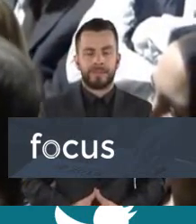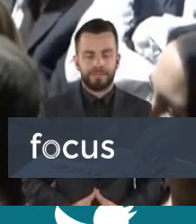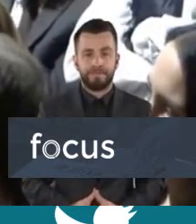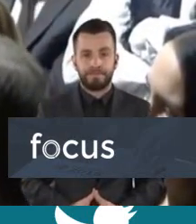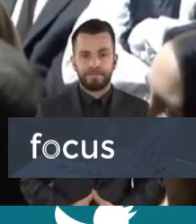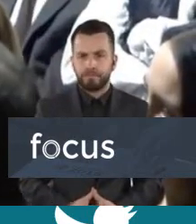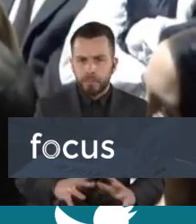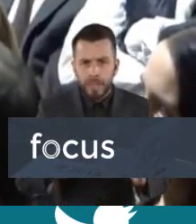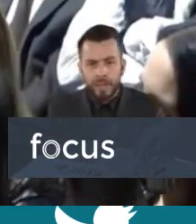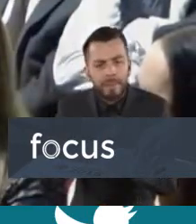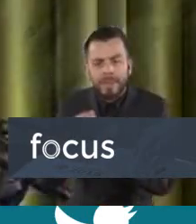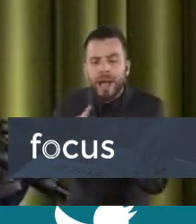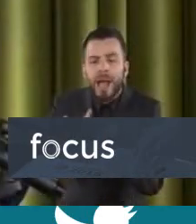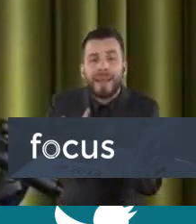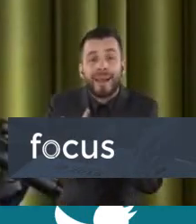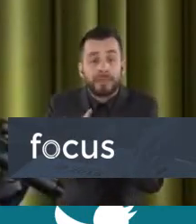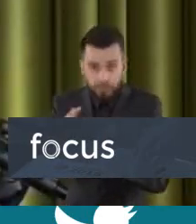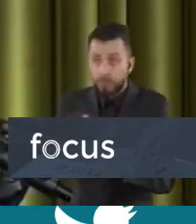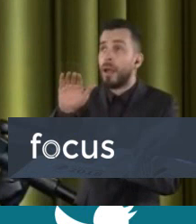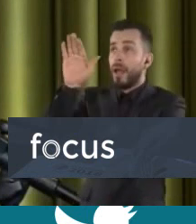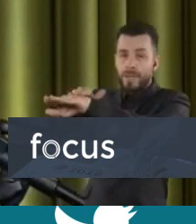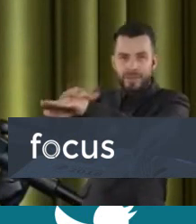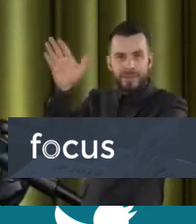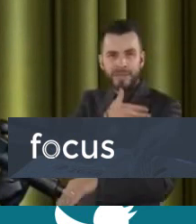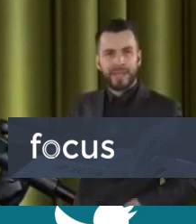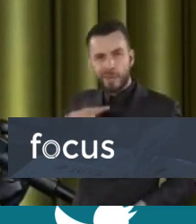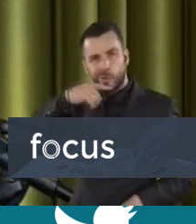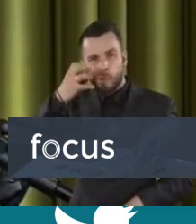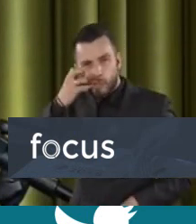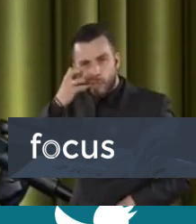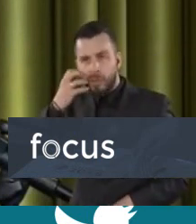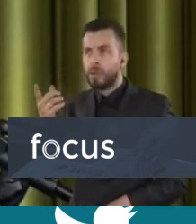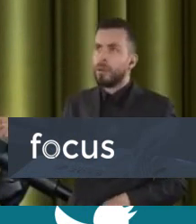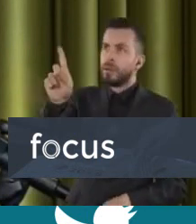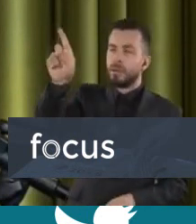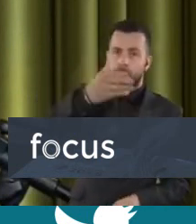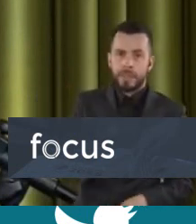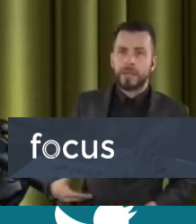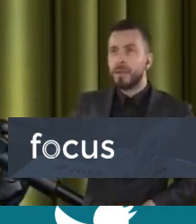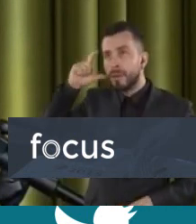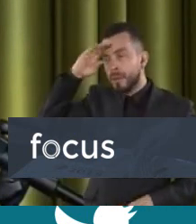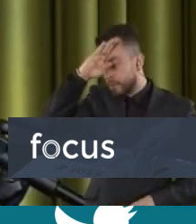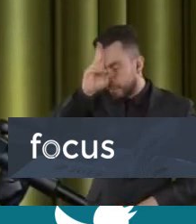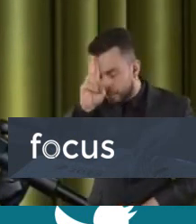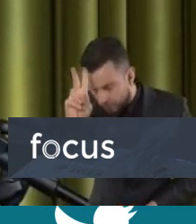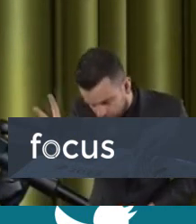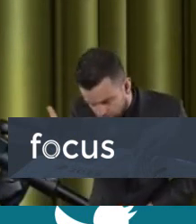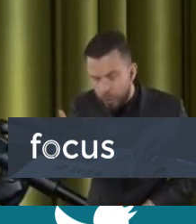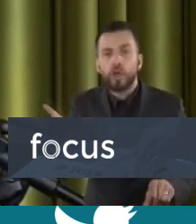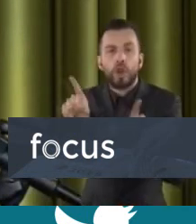Con solo hacer eso, se lo dijimos a Duque, se lo he dicho nuevamente con el mayor respeto al presidente Petro, con solo hacer